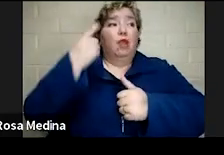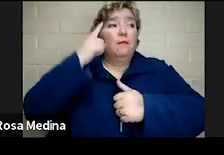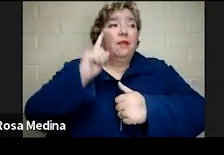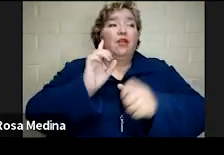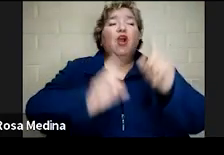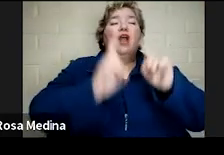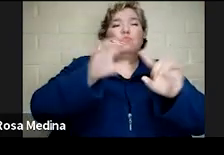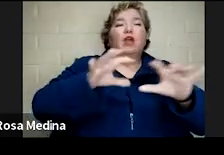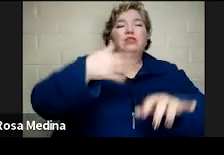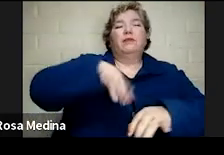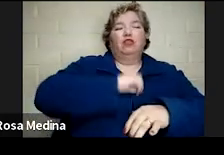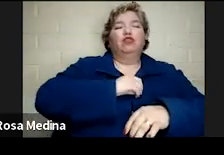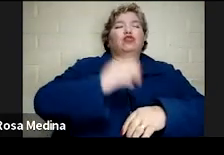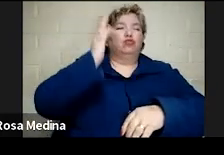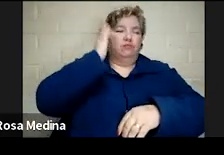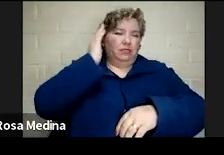en cuenta.